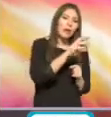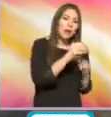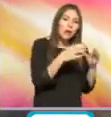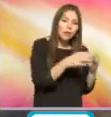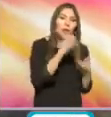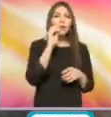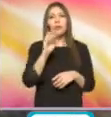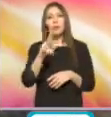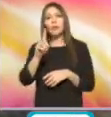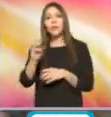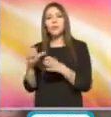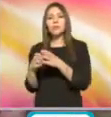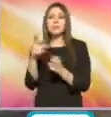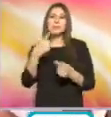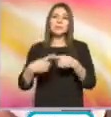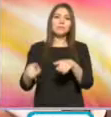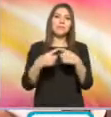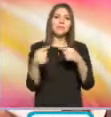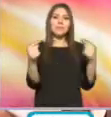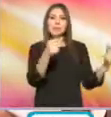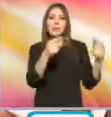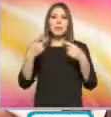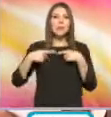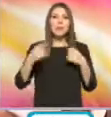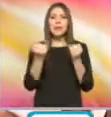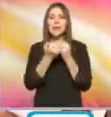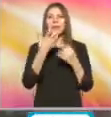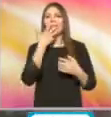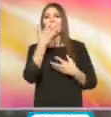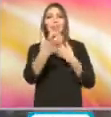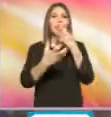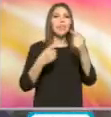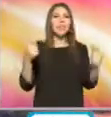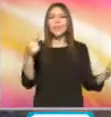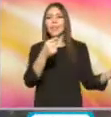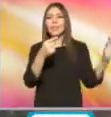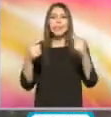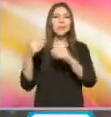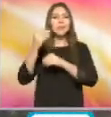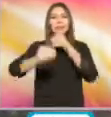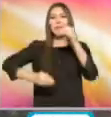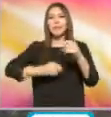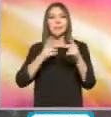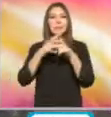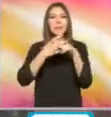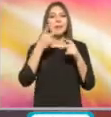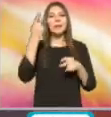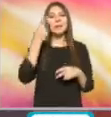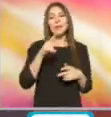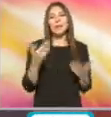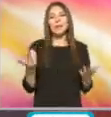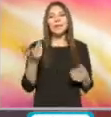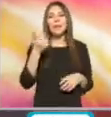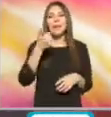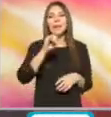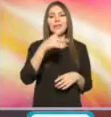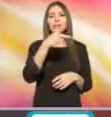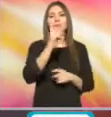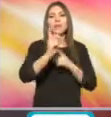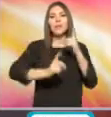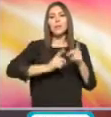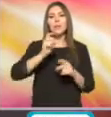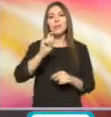padre, ¿no? Porque hay mucha gente que hasta entre ellas ahí se dicen, no, es que yo soy rudo, yo soy técnico, pelean, discuten, pero al fin y al cabo, pues no deja de ser un